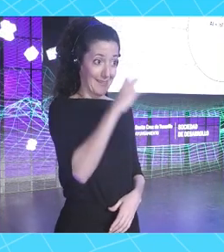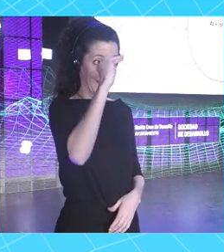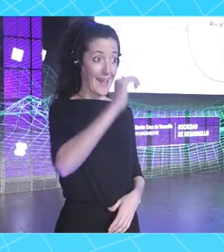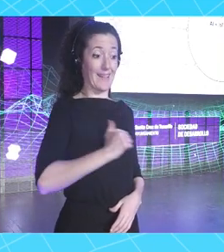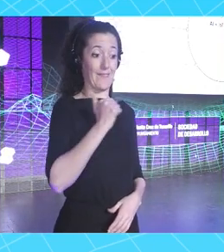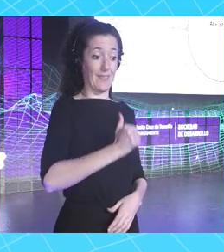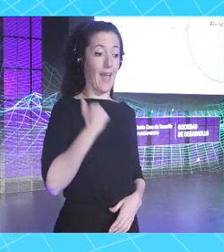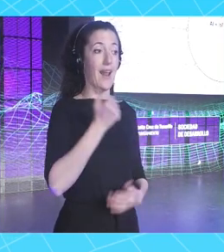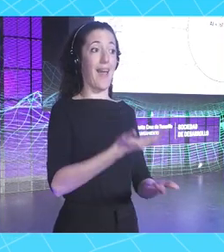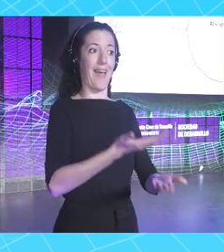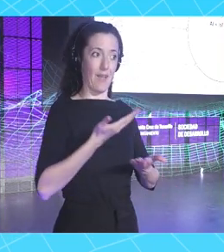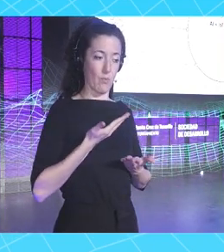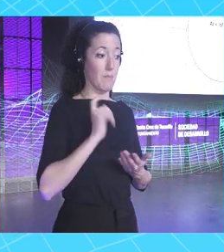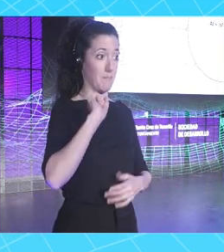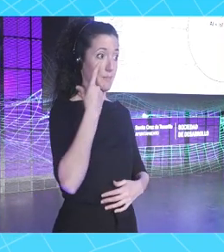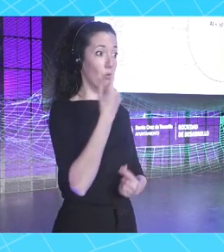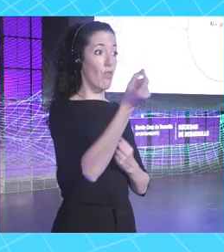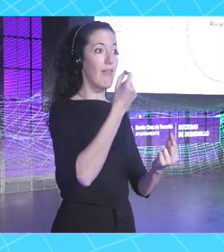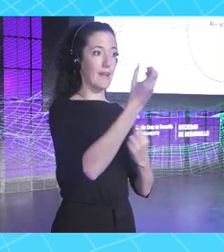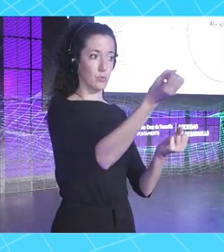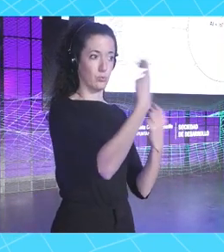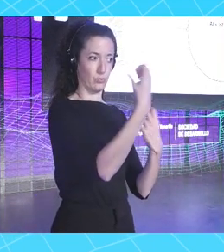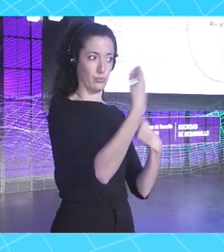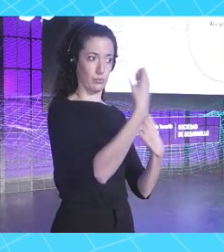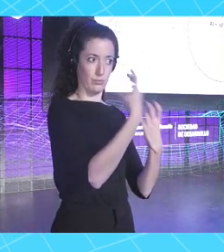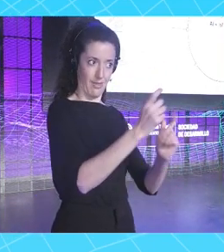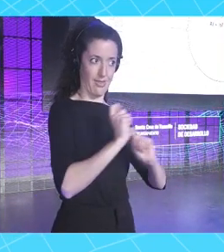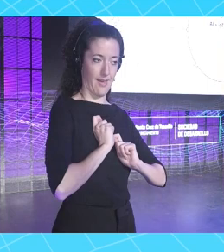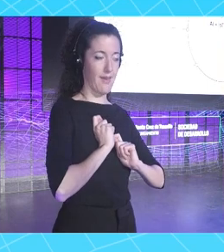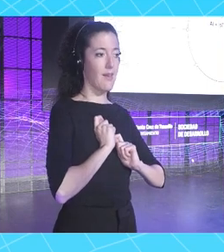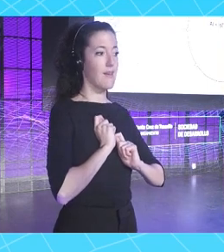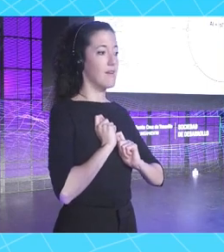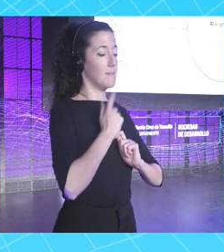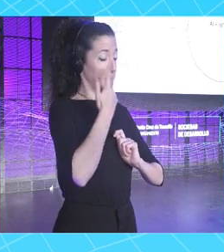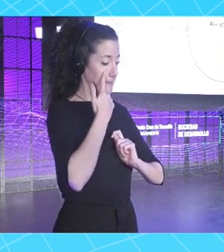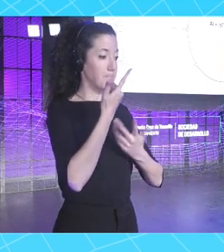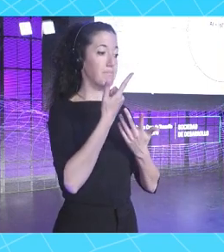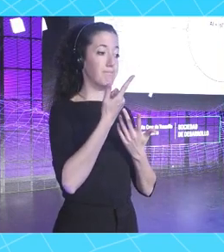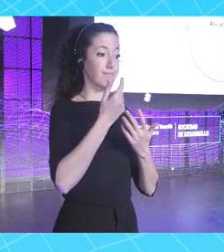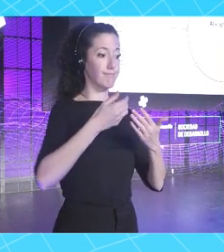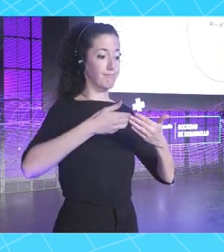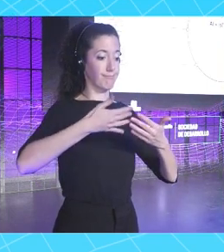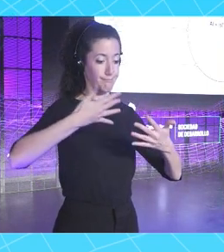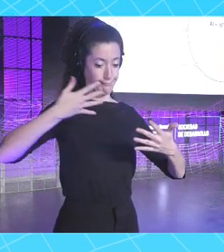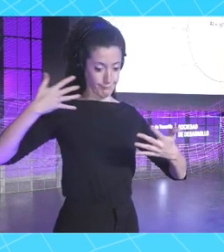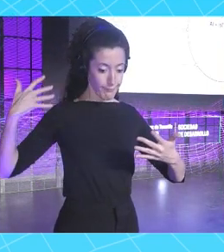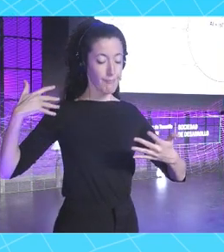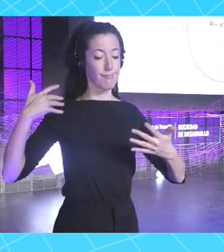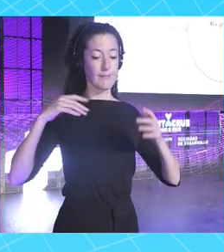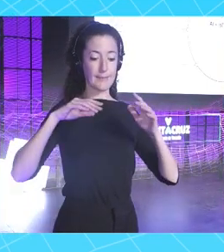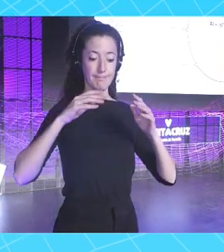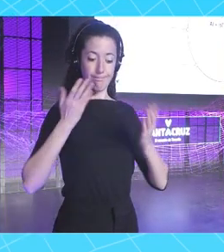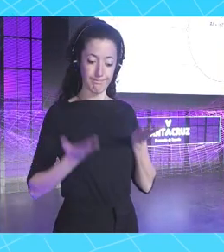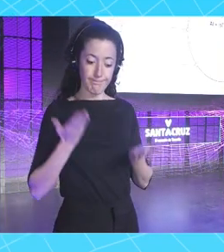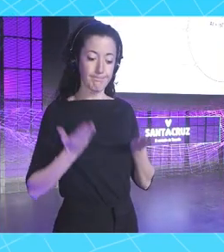en base a todos los sets de datos que hemos analizado en el pasado el momento óptimo